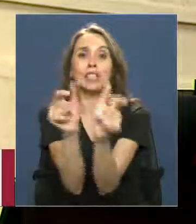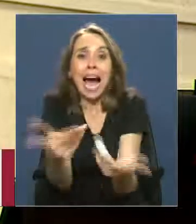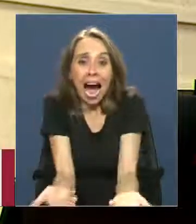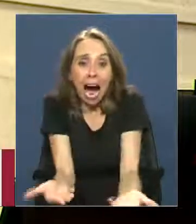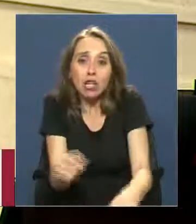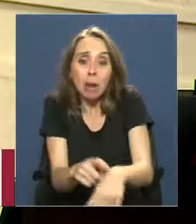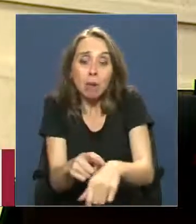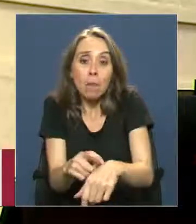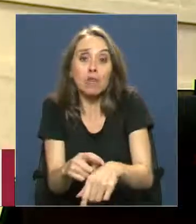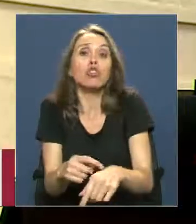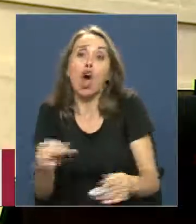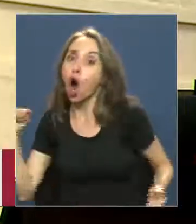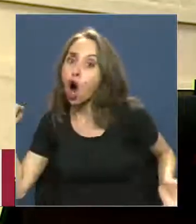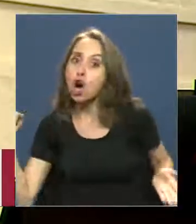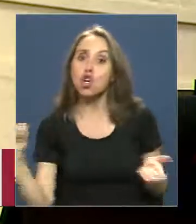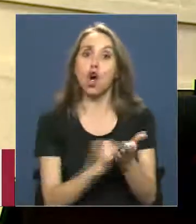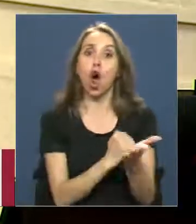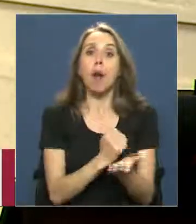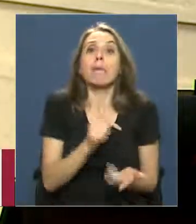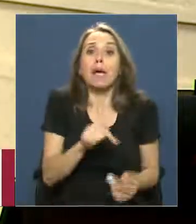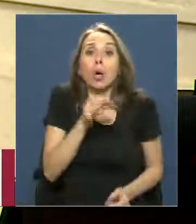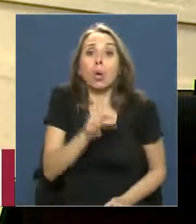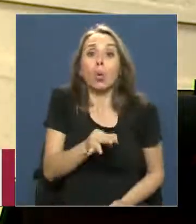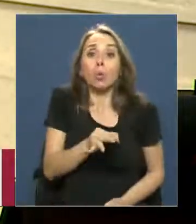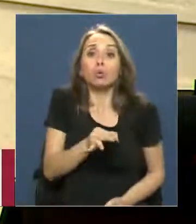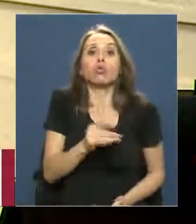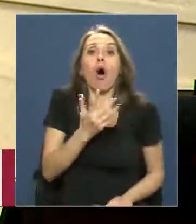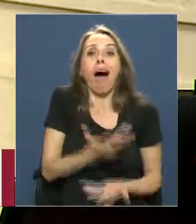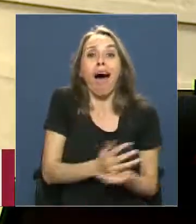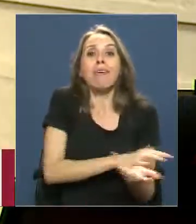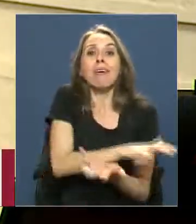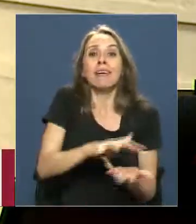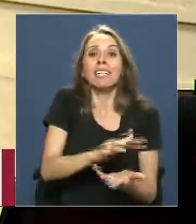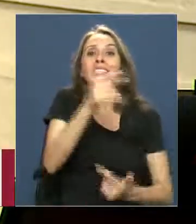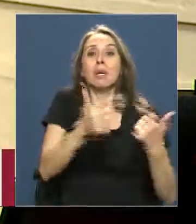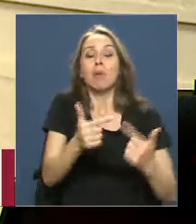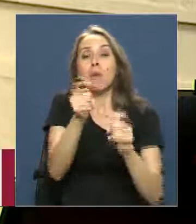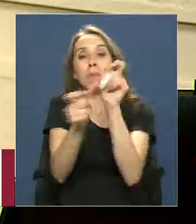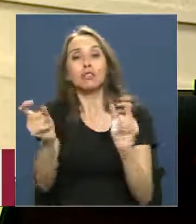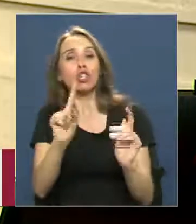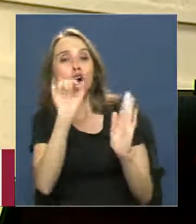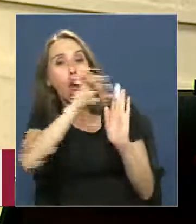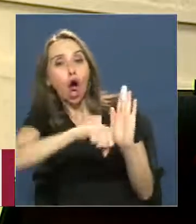nos golpea también en una crisis política de legitimidad,